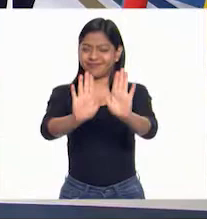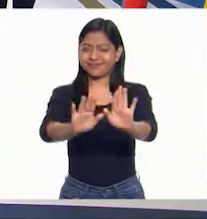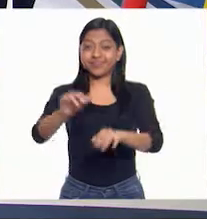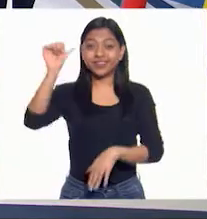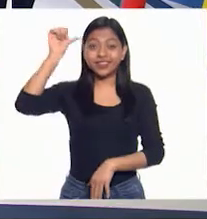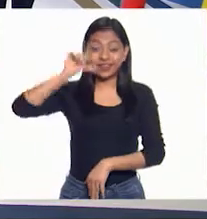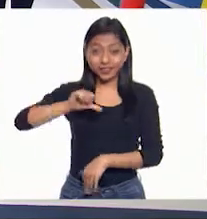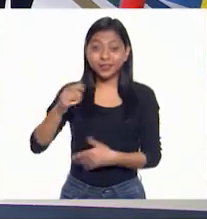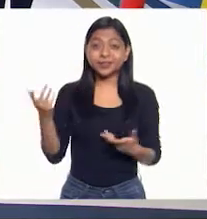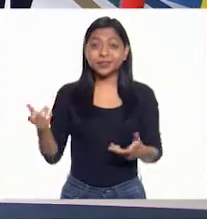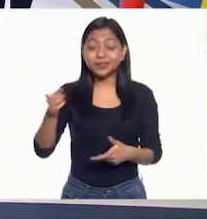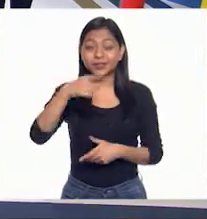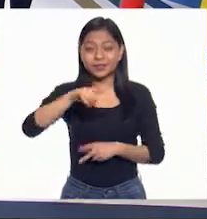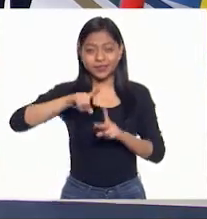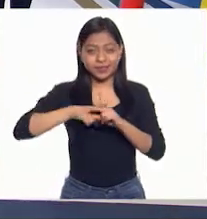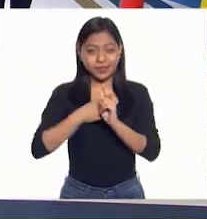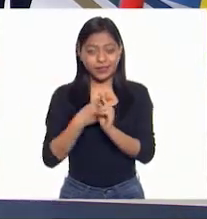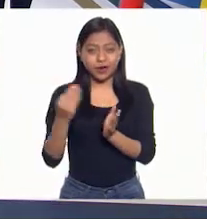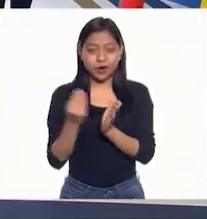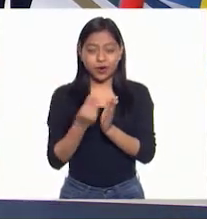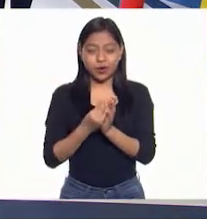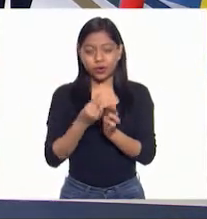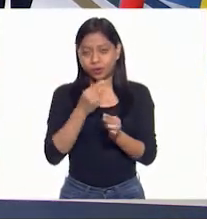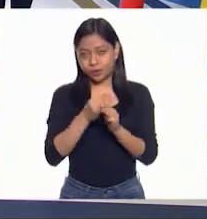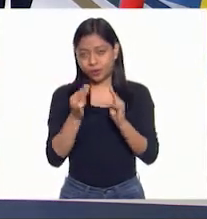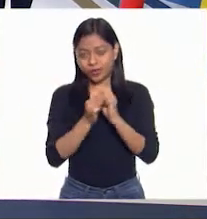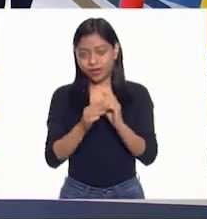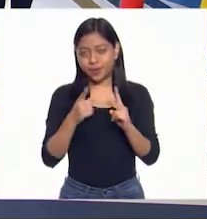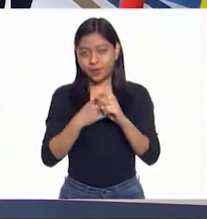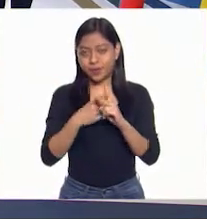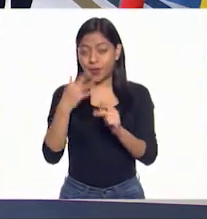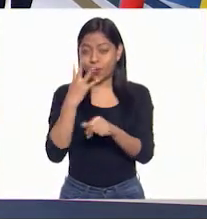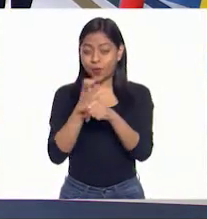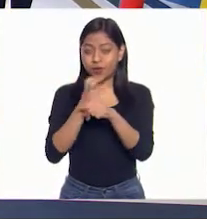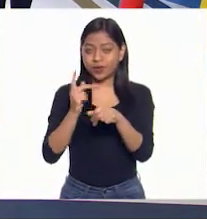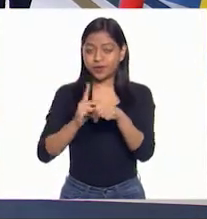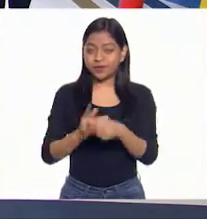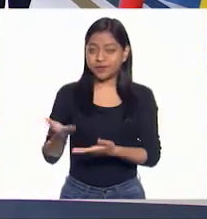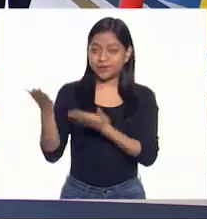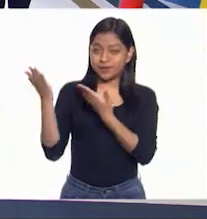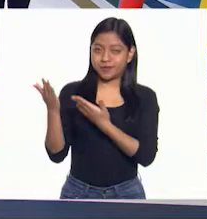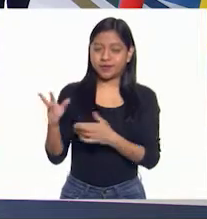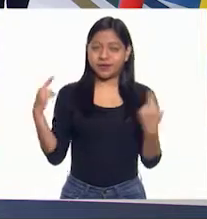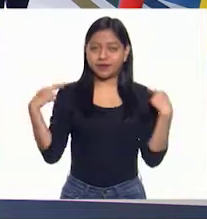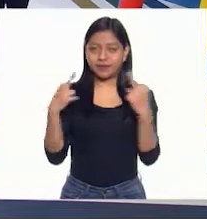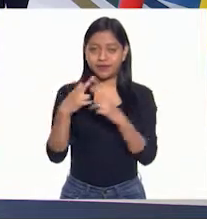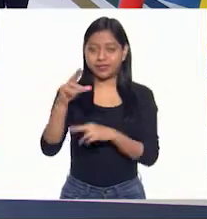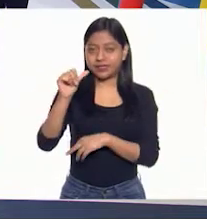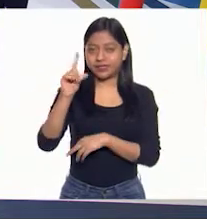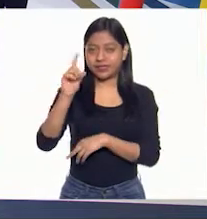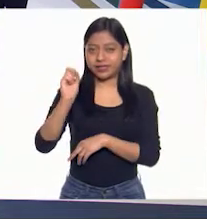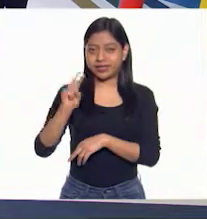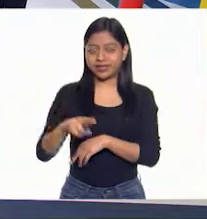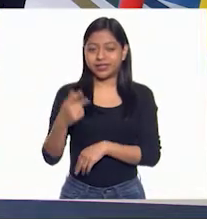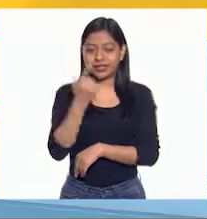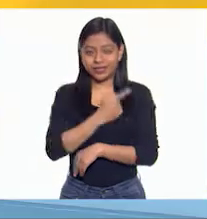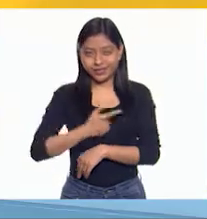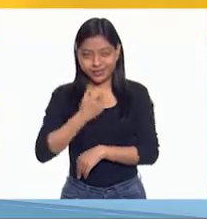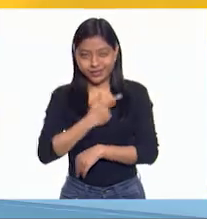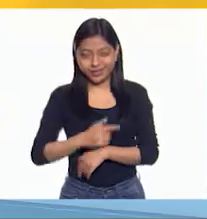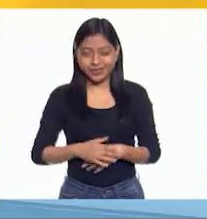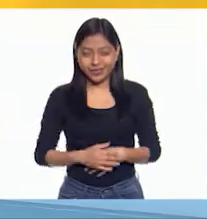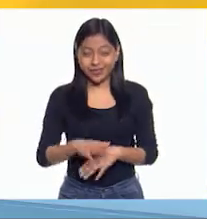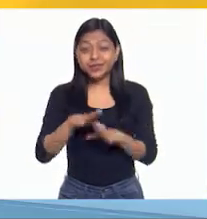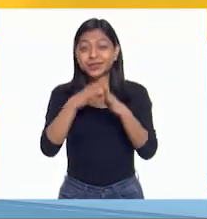Y el día de hoy estamos por iniciar una sesión más de matemáticas de cuarto grado de la mano del maestro Adán Nicasio, a quien saludo con mucho gusto. Maestro,